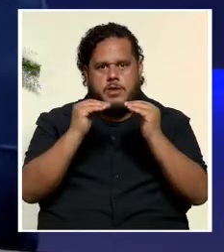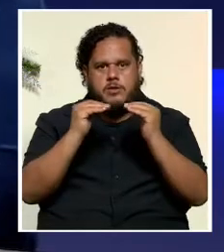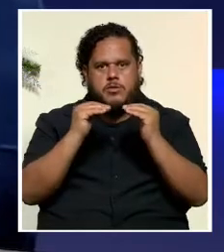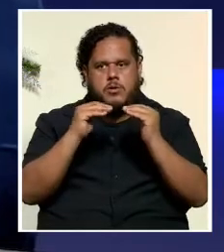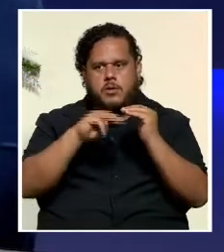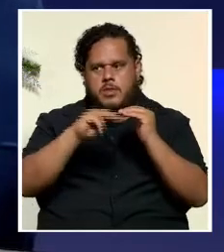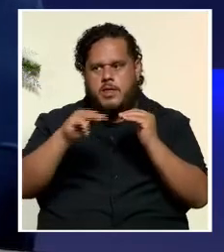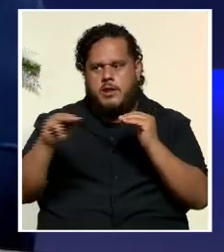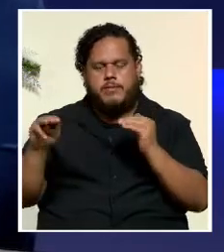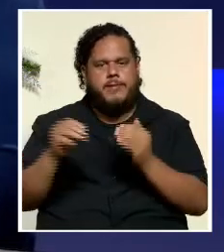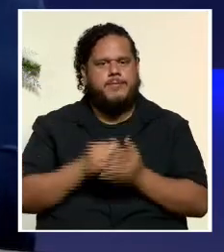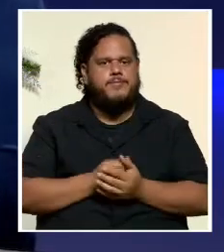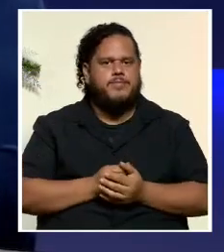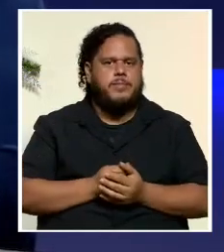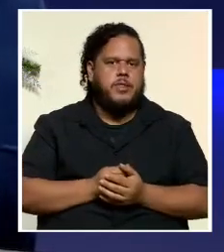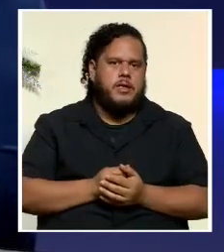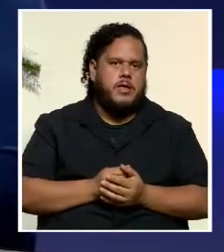mar.